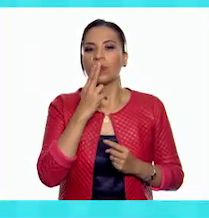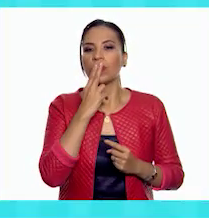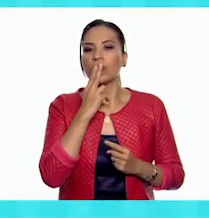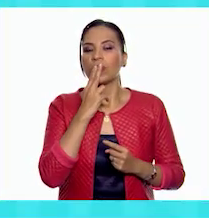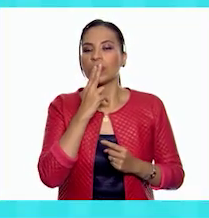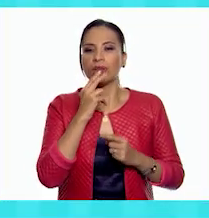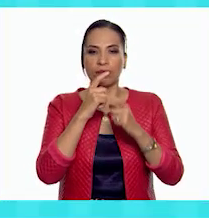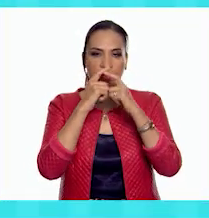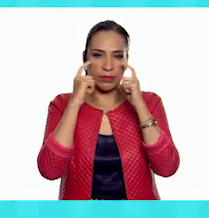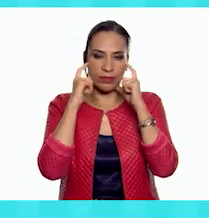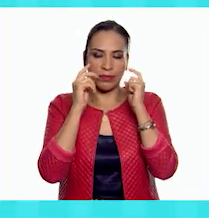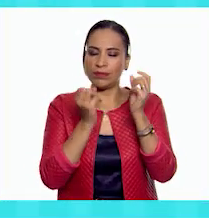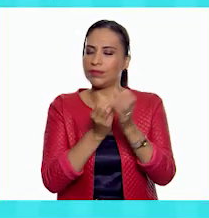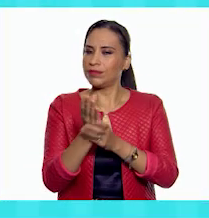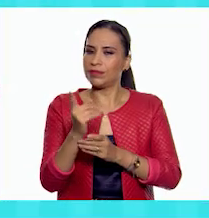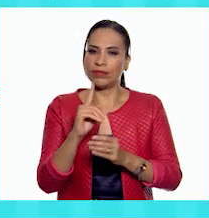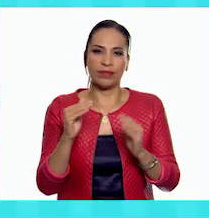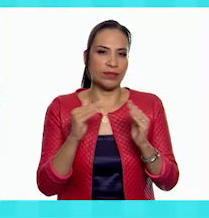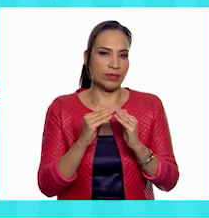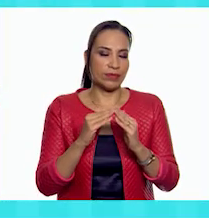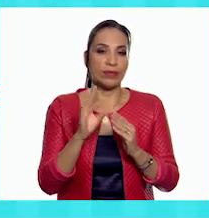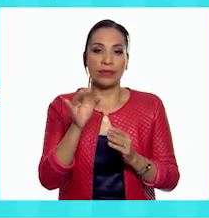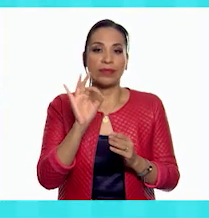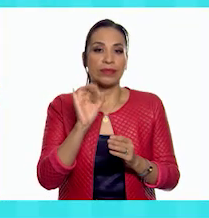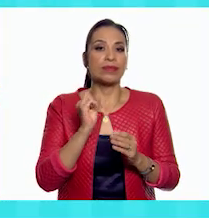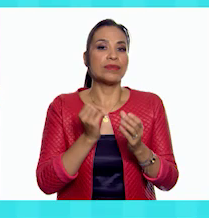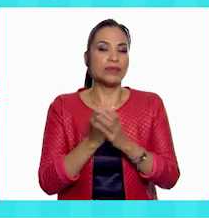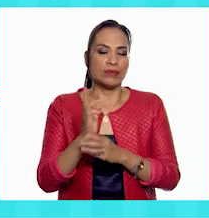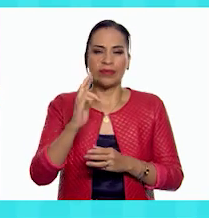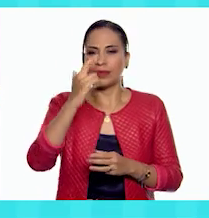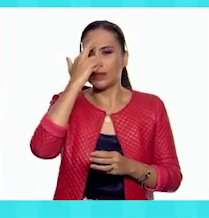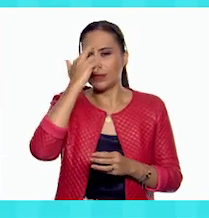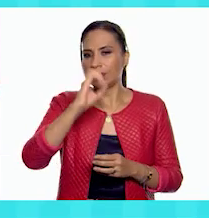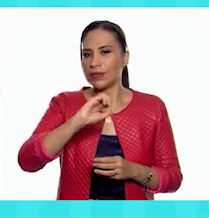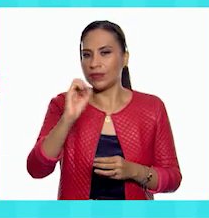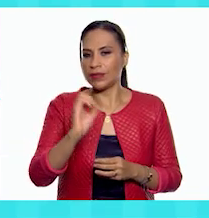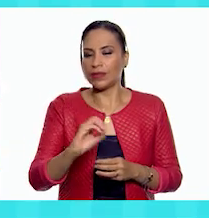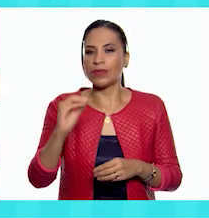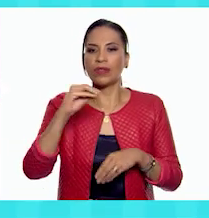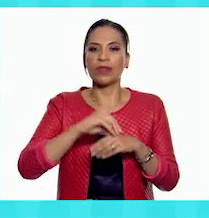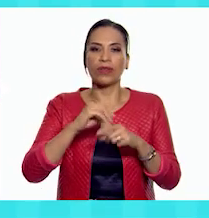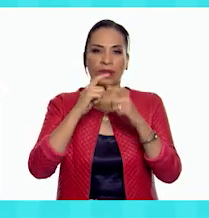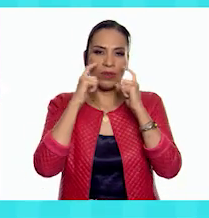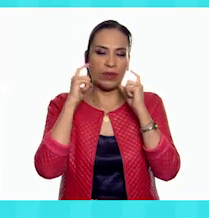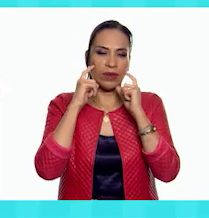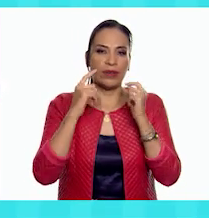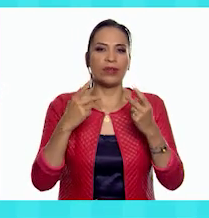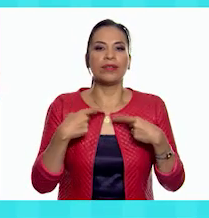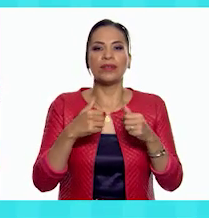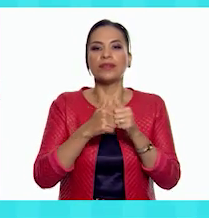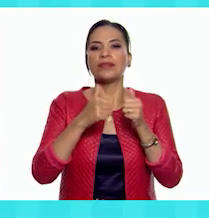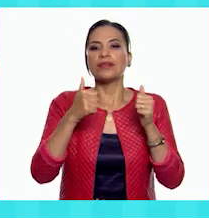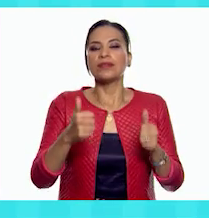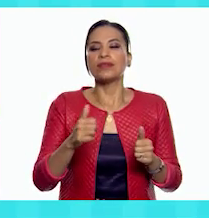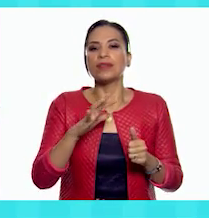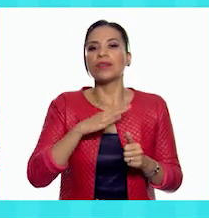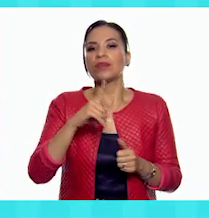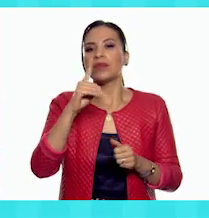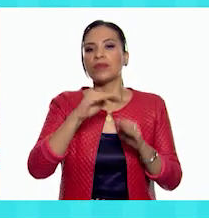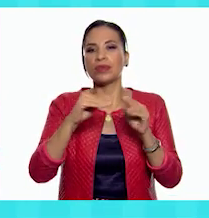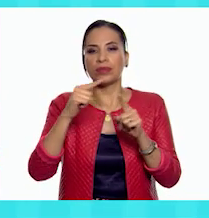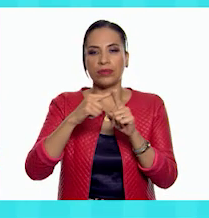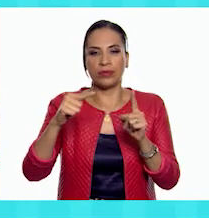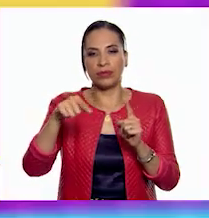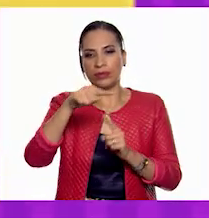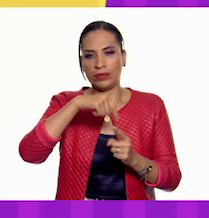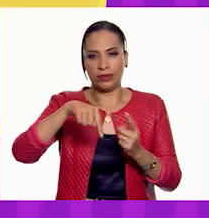Utiliza cubrebocas. No salgas de casa. Si tienes que hacerlo, recuerda que es obligatorio utilizarlo. Mantén una distancia mínima de un metro